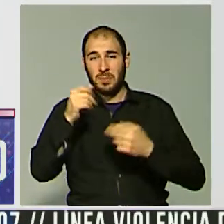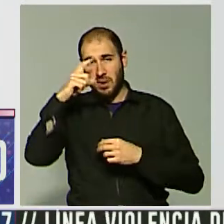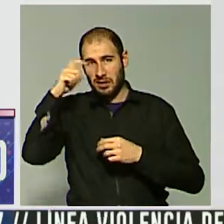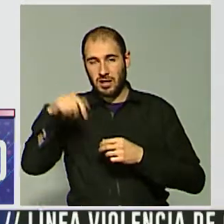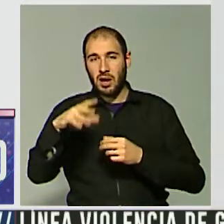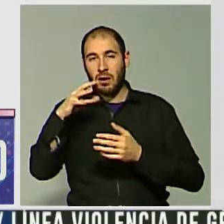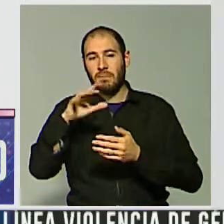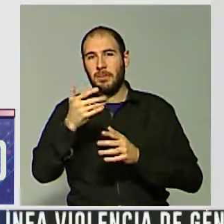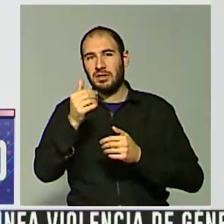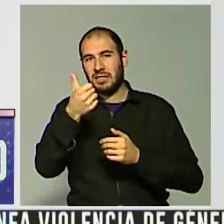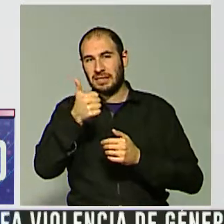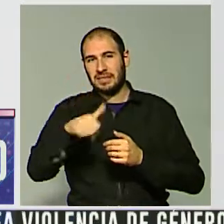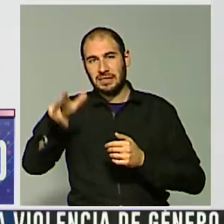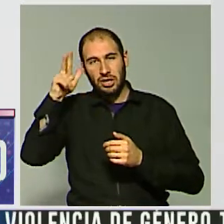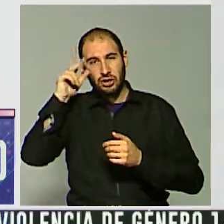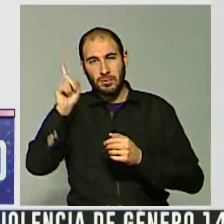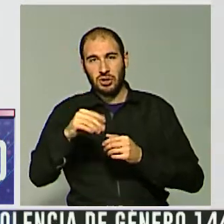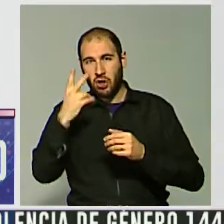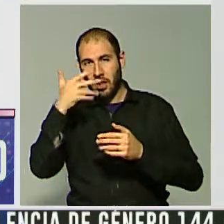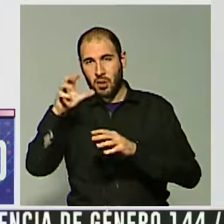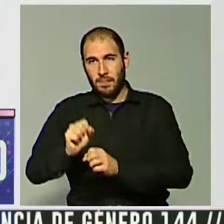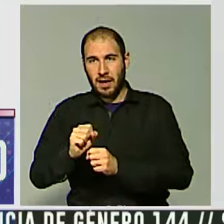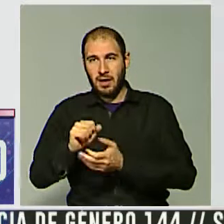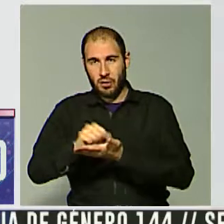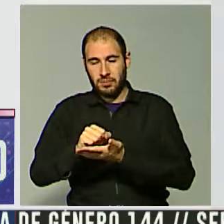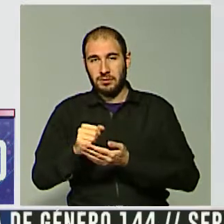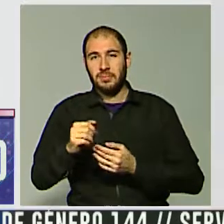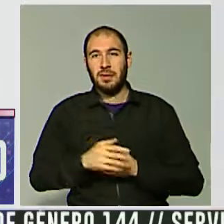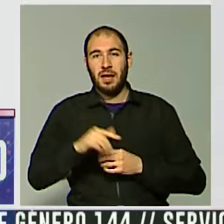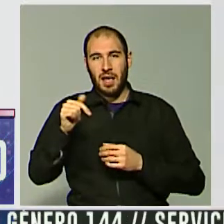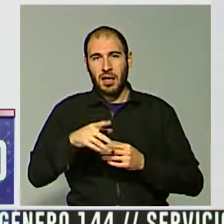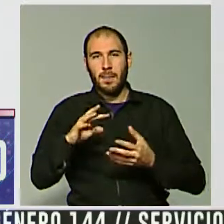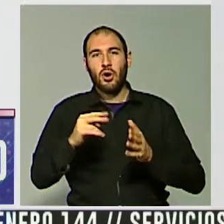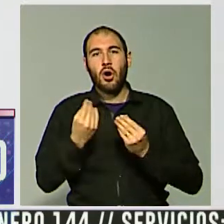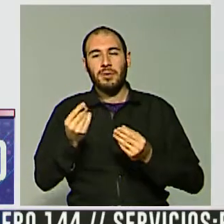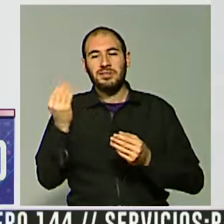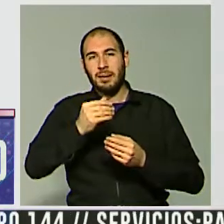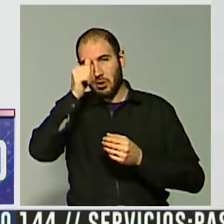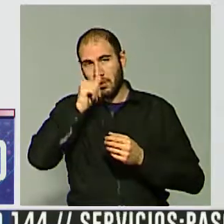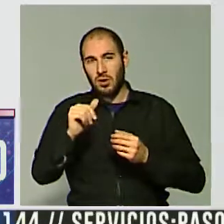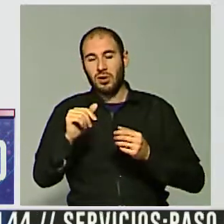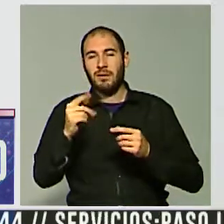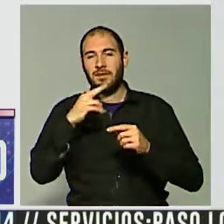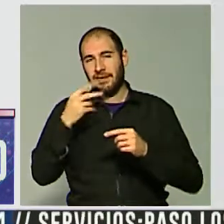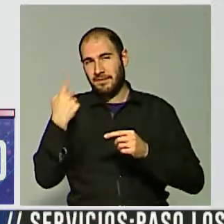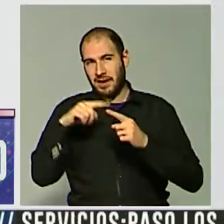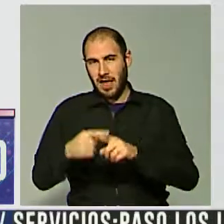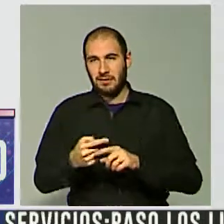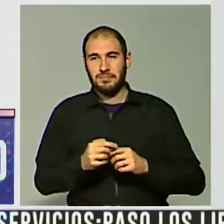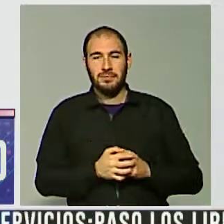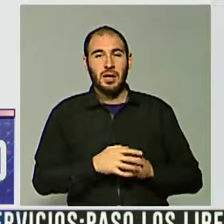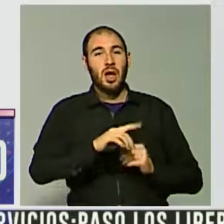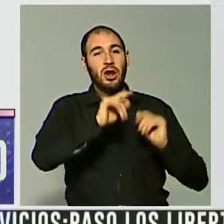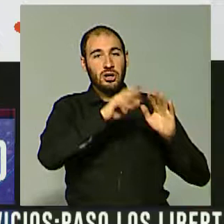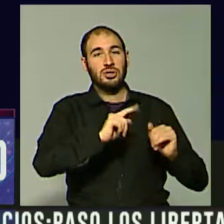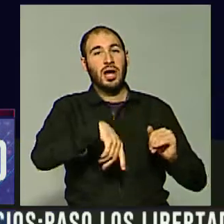ocupó el 68% del hospedaje. Y obviamente hay una evaluación de cómo fue el impacto de este fin de semana en materia turística. Otra de las notas